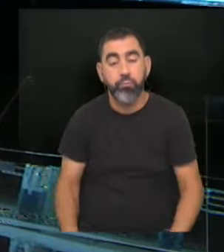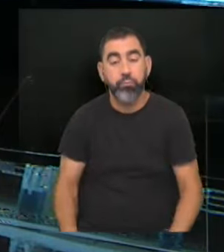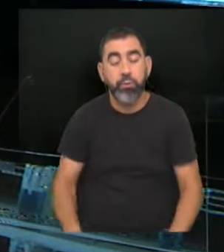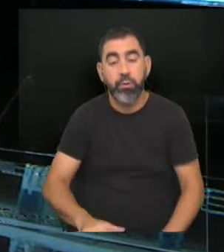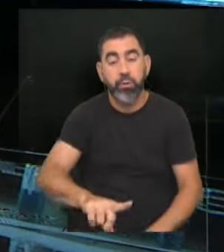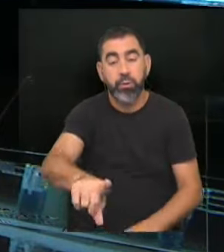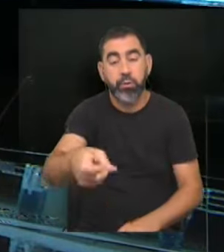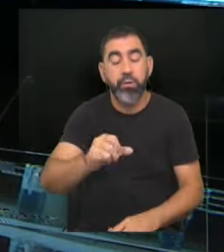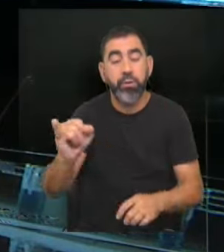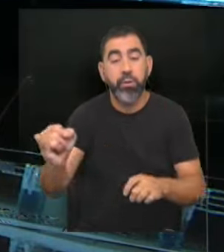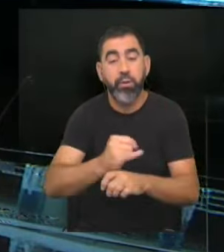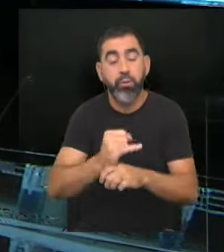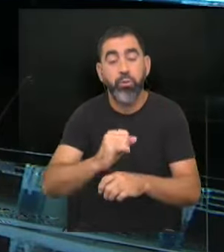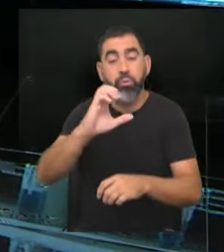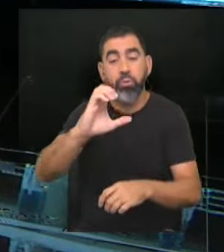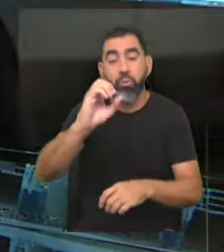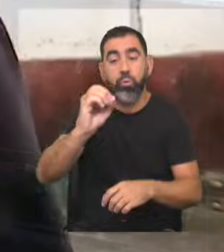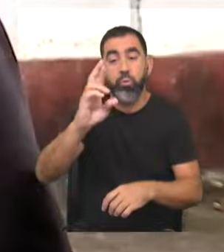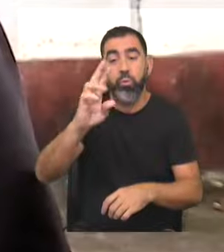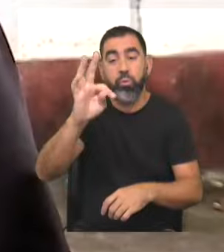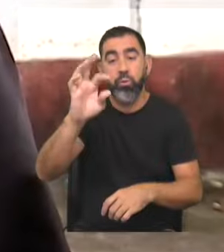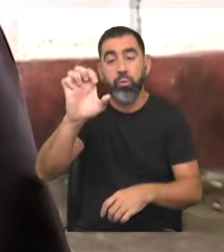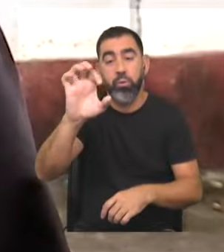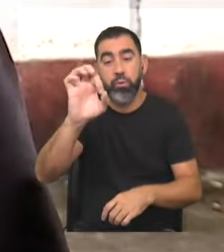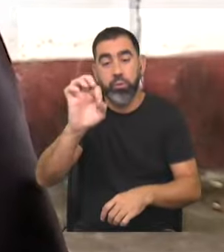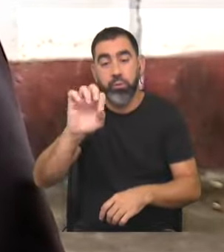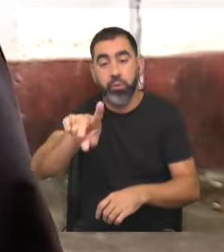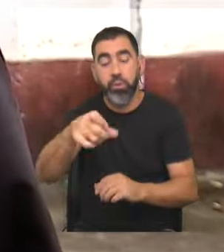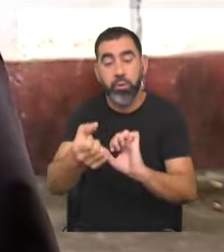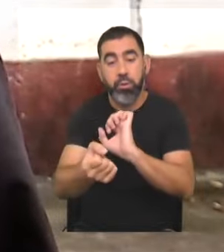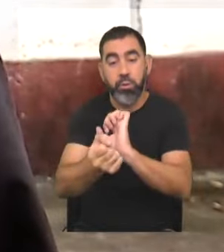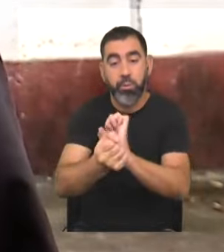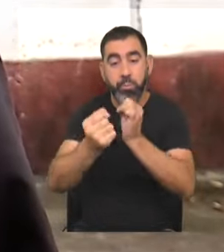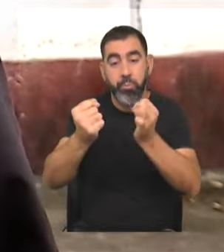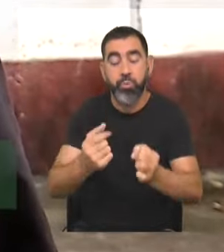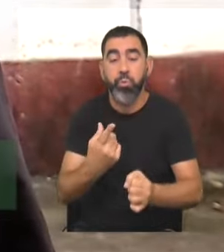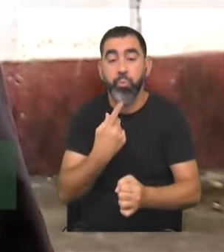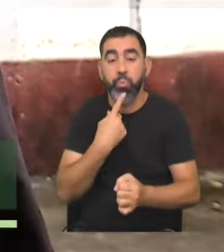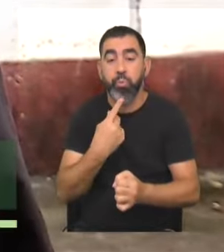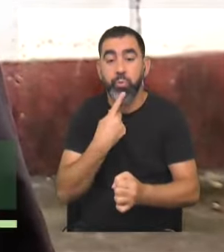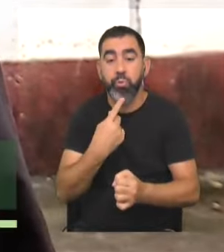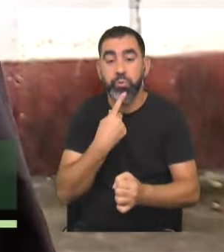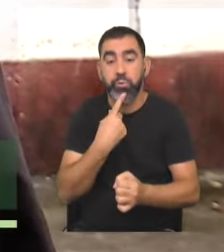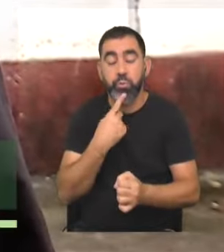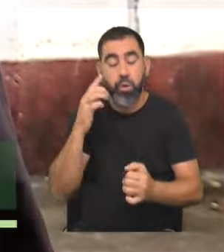instituto Álvarez Cortés el grupo de expresos de políticos